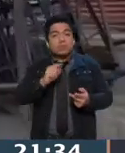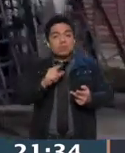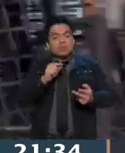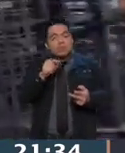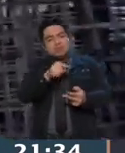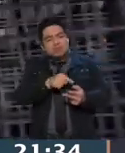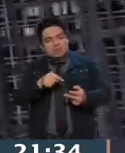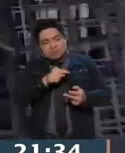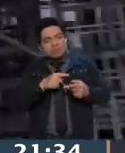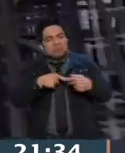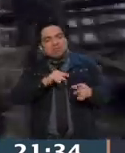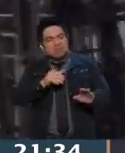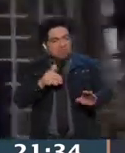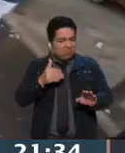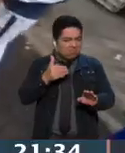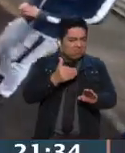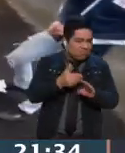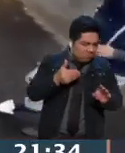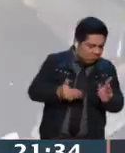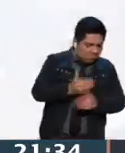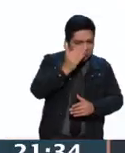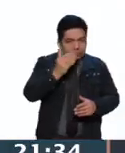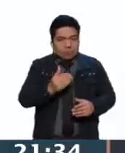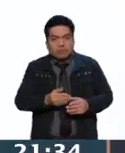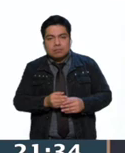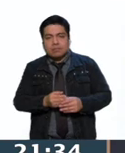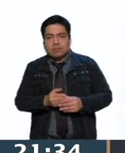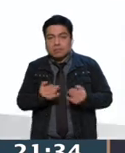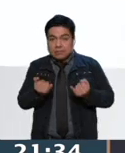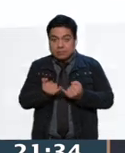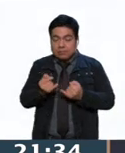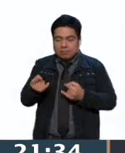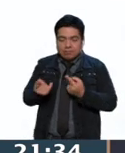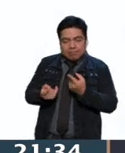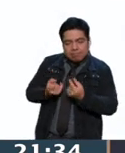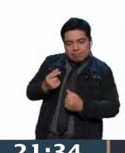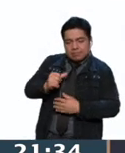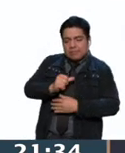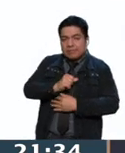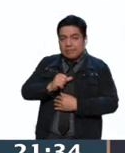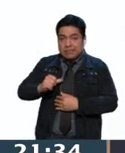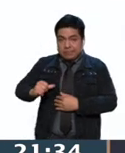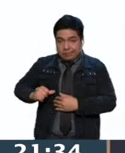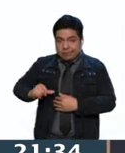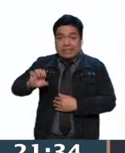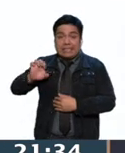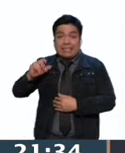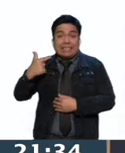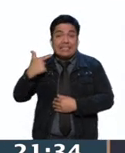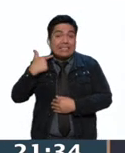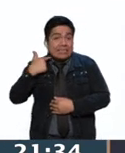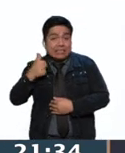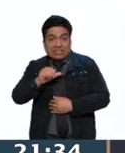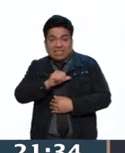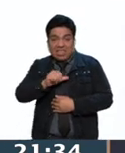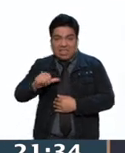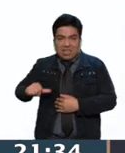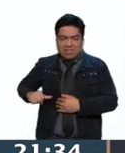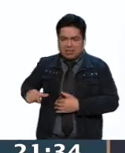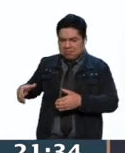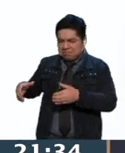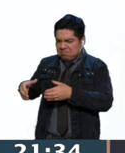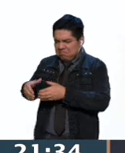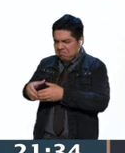los candidatos de la oposición. Algunos alcaldes y exalcaldes de la oposición